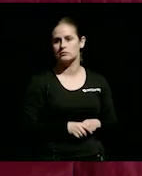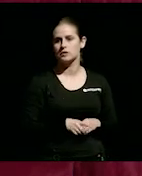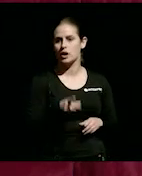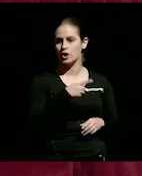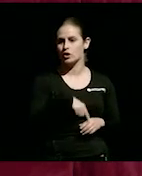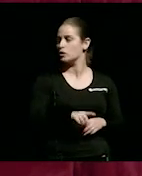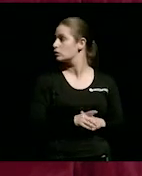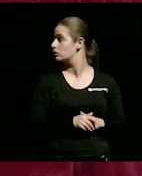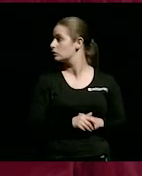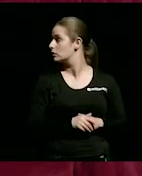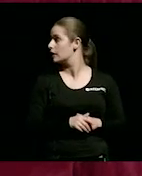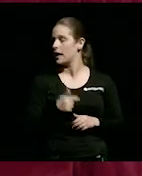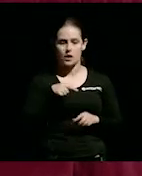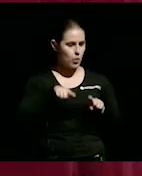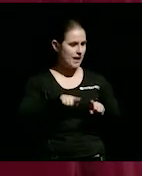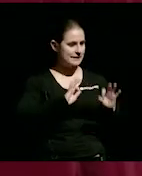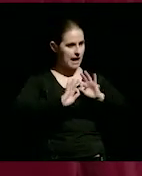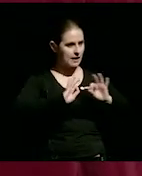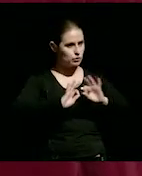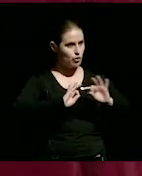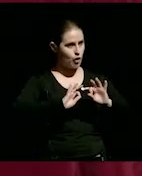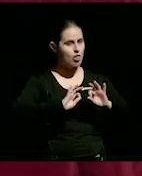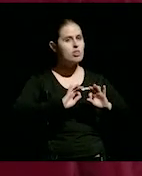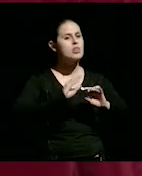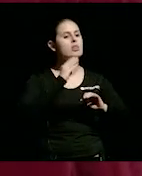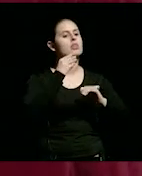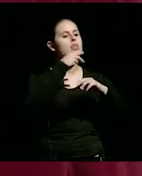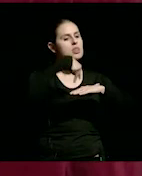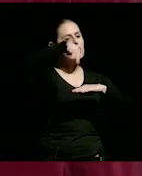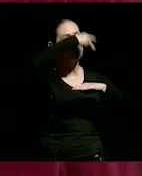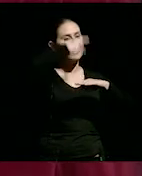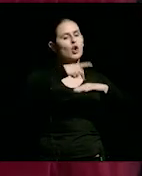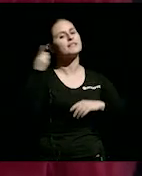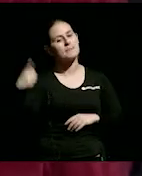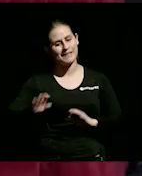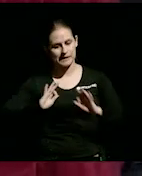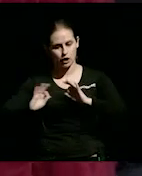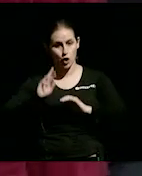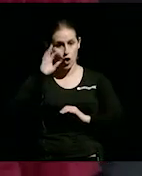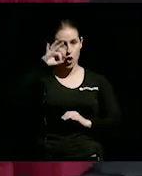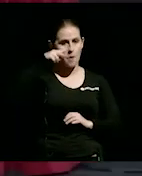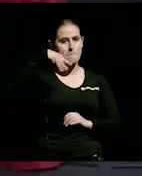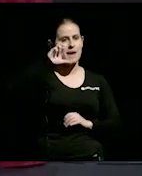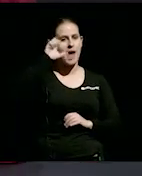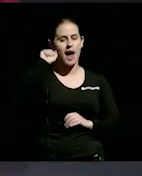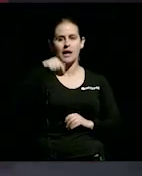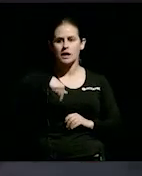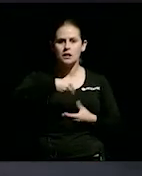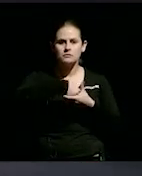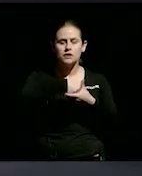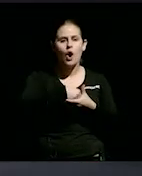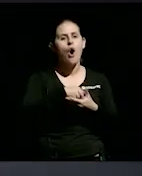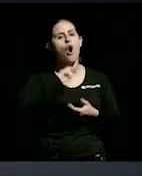Nosotros en el Teatro Circo y en el Teatro Romea en Murcia, desde hace unos años incluimos espectáculos